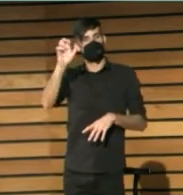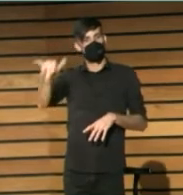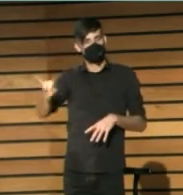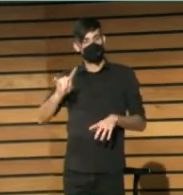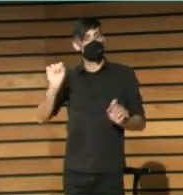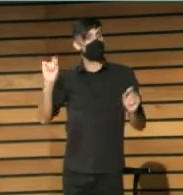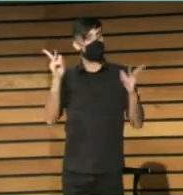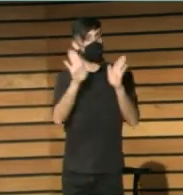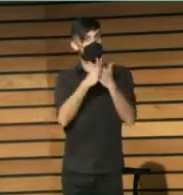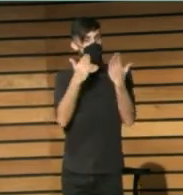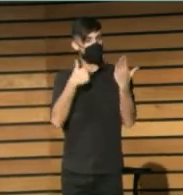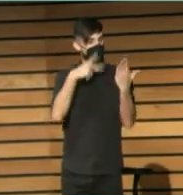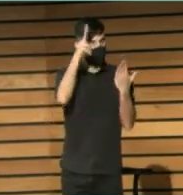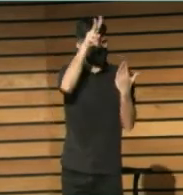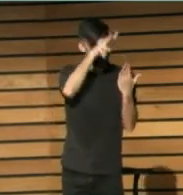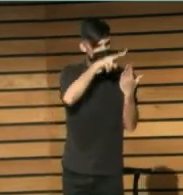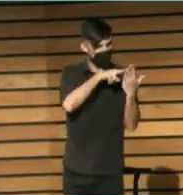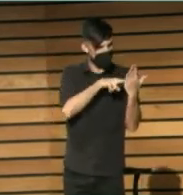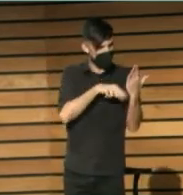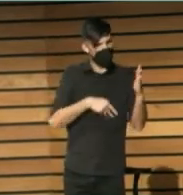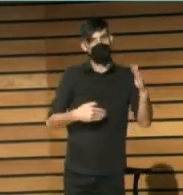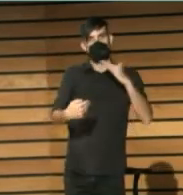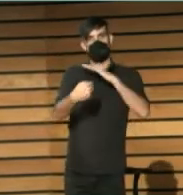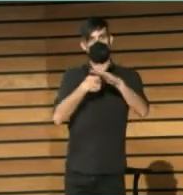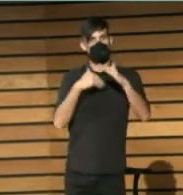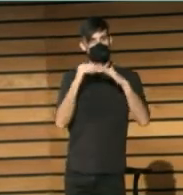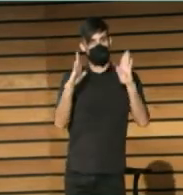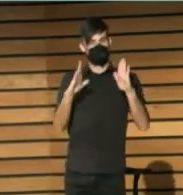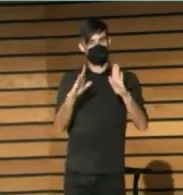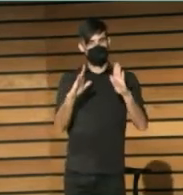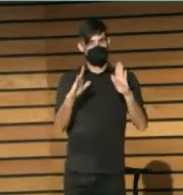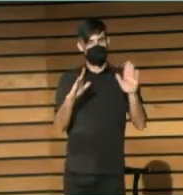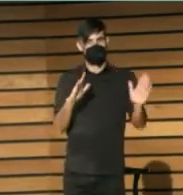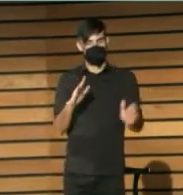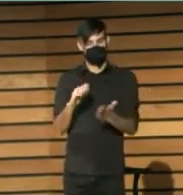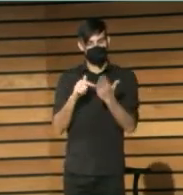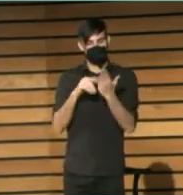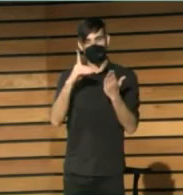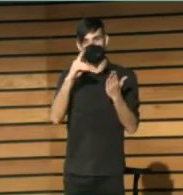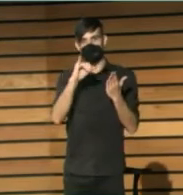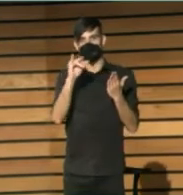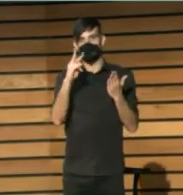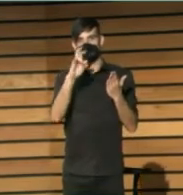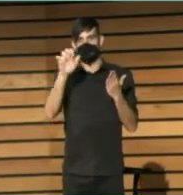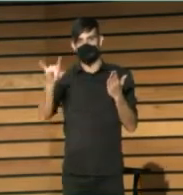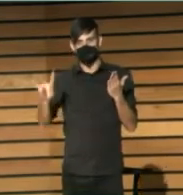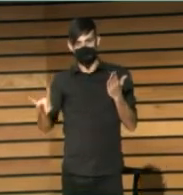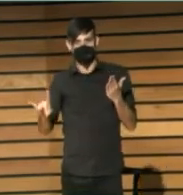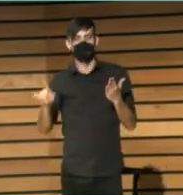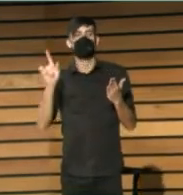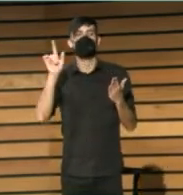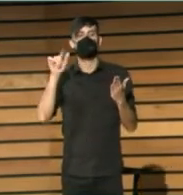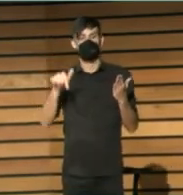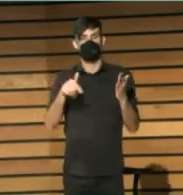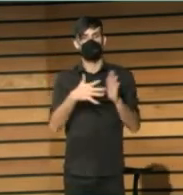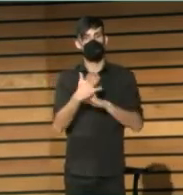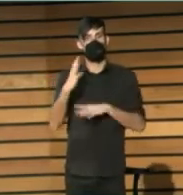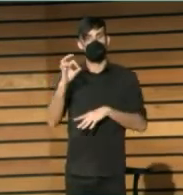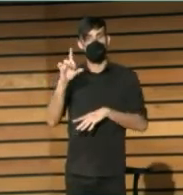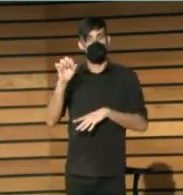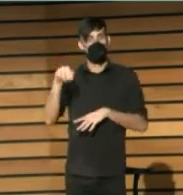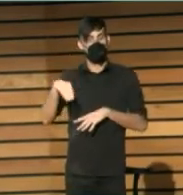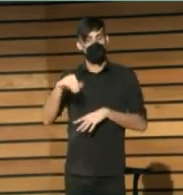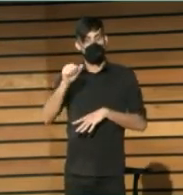primeros autores que entró por esa puerta. Dickens, por cierto, llegó con el padre Coloma y